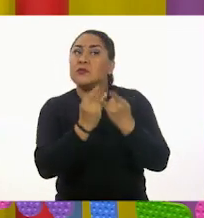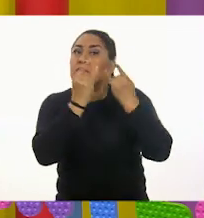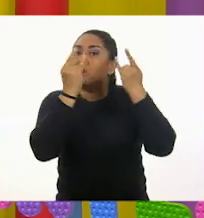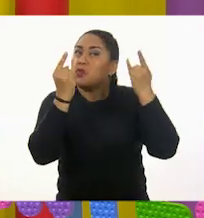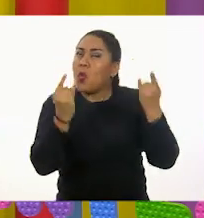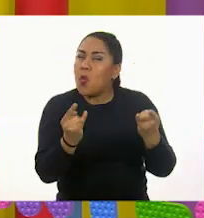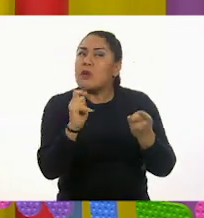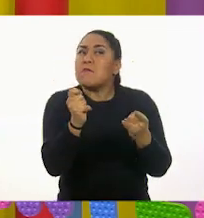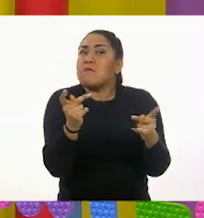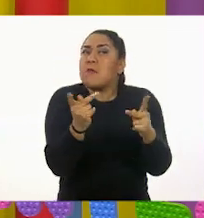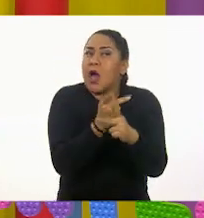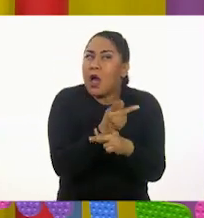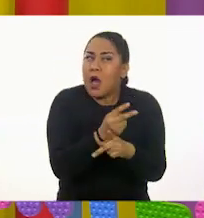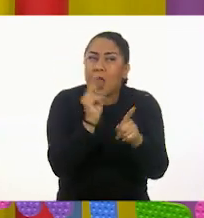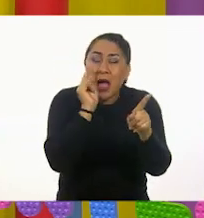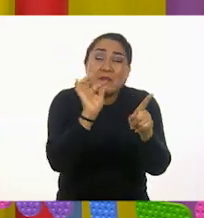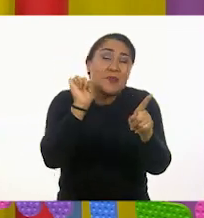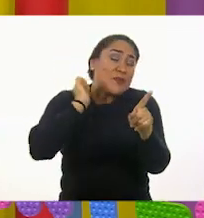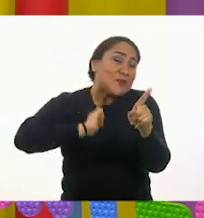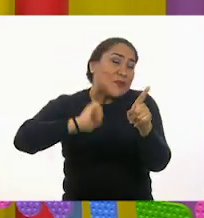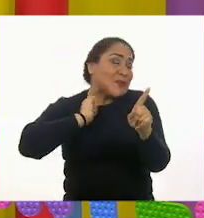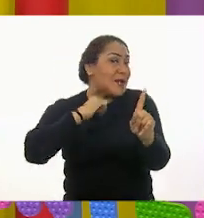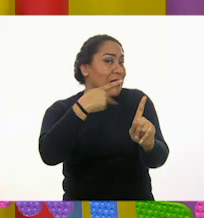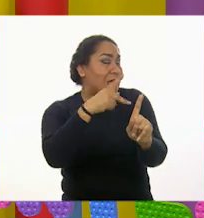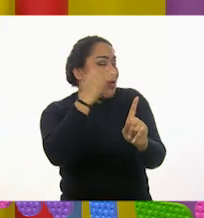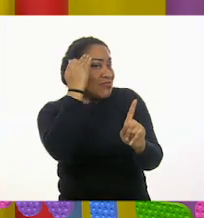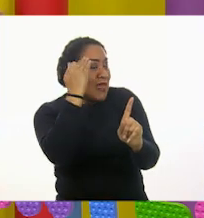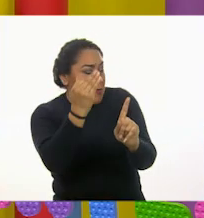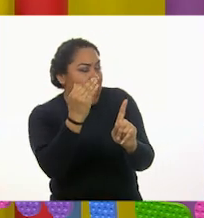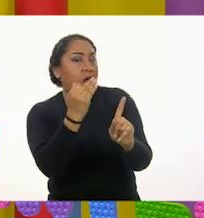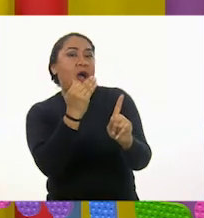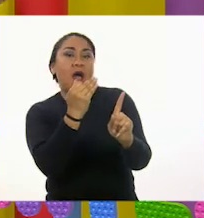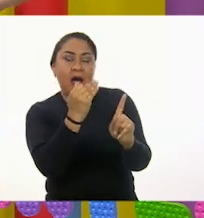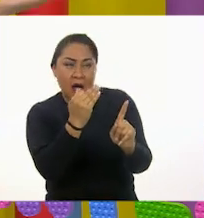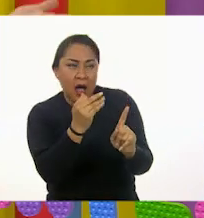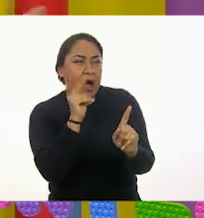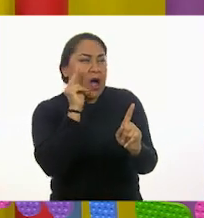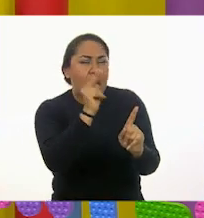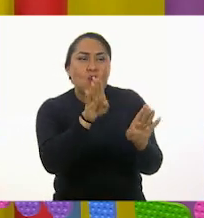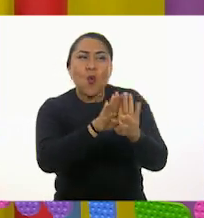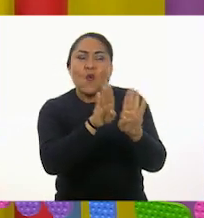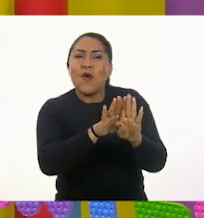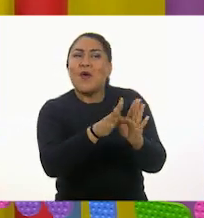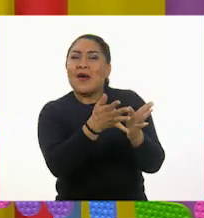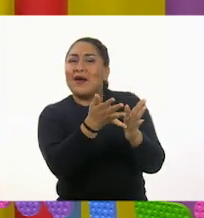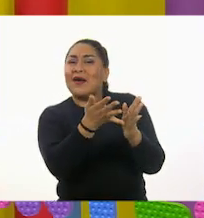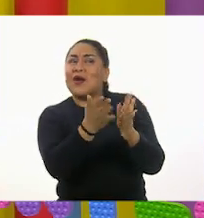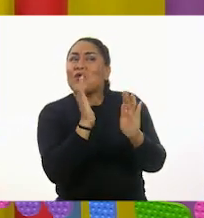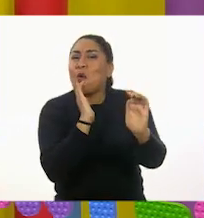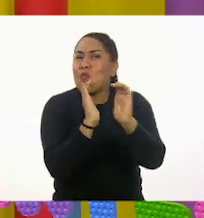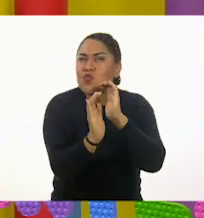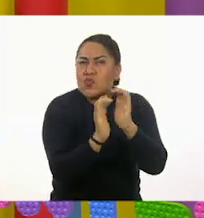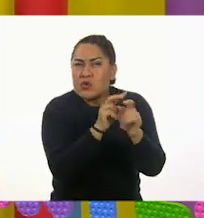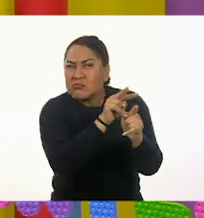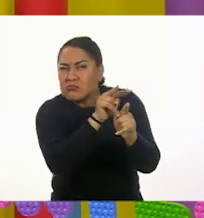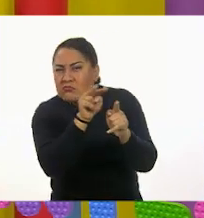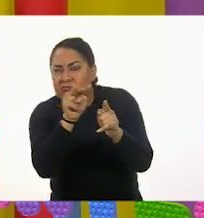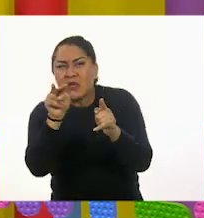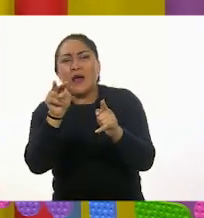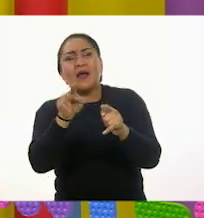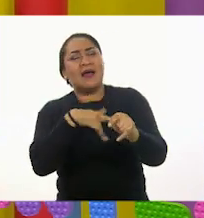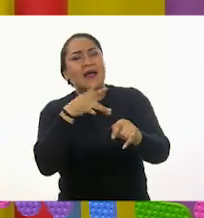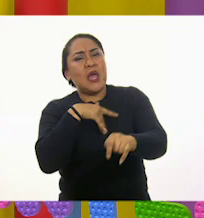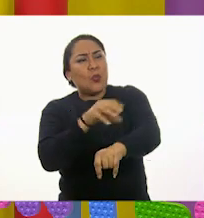historia o un hecho que pasó en ese momento. Nos hablan, nos tratan de comunicar esas emociones